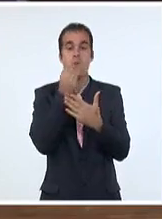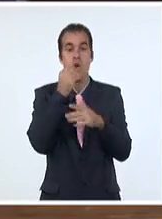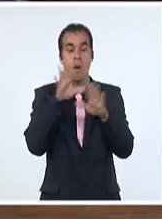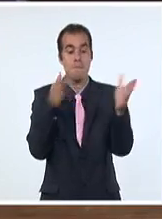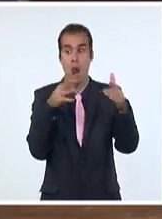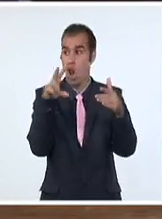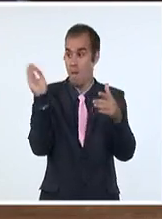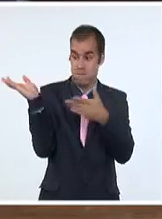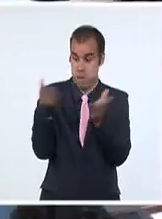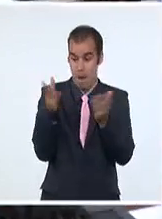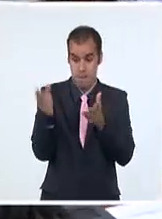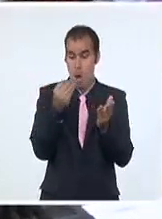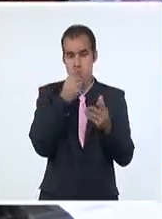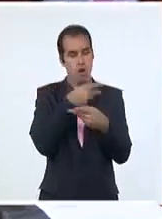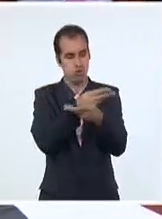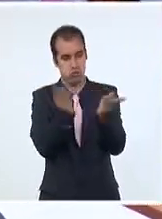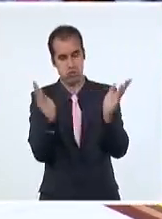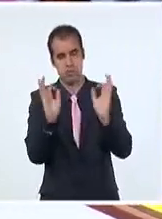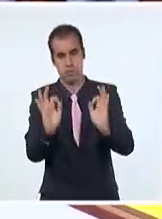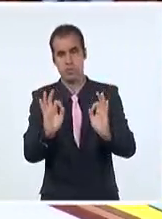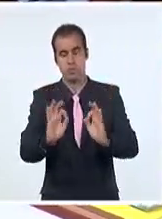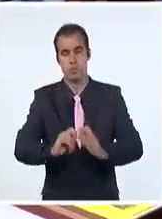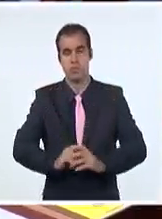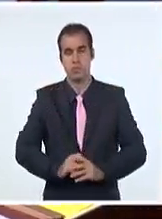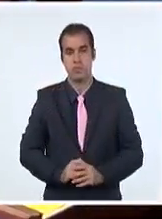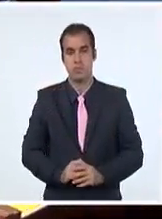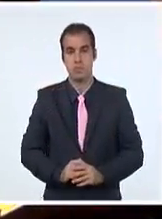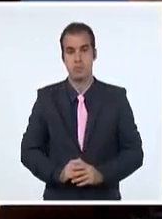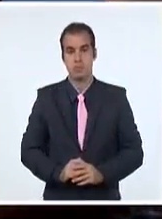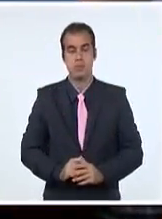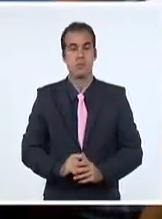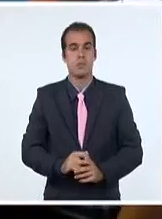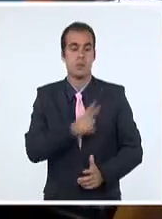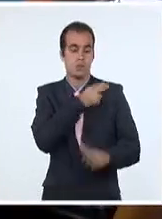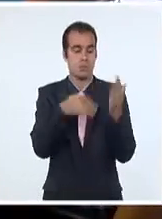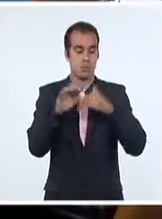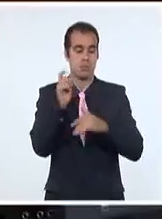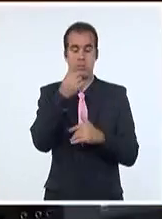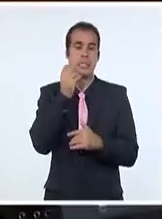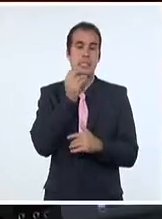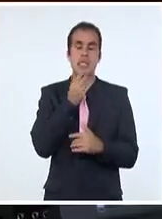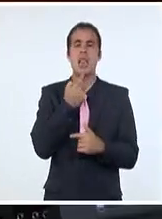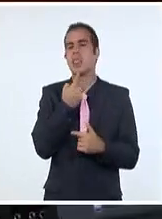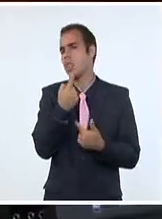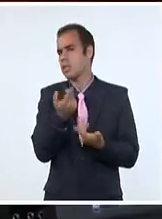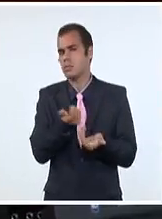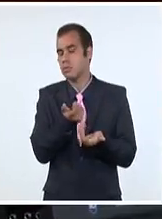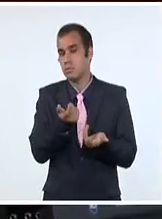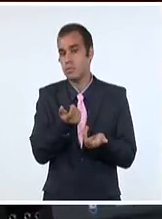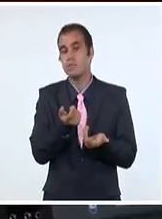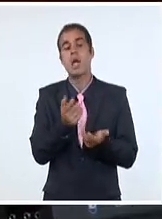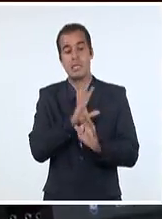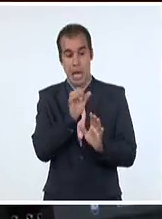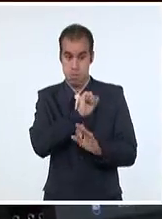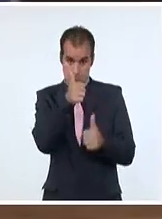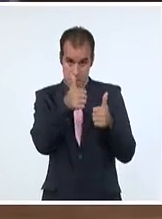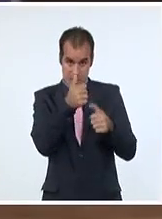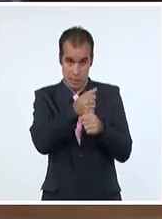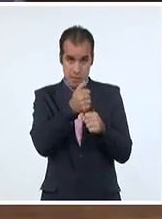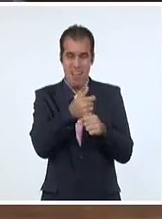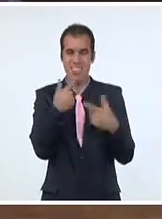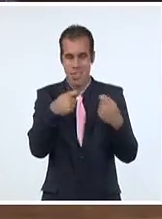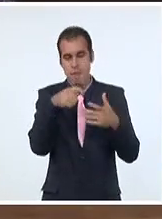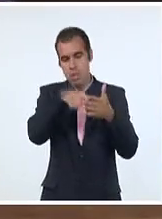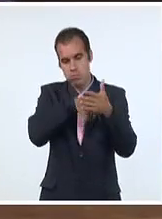vayan arribando al país. El primer ministro enfatizó que, más allá de lo logrado, hay que reforzar los mecanismos